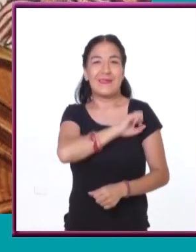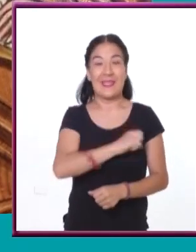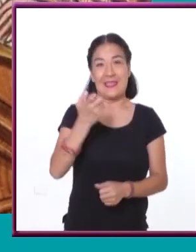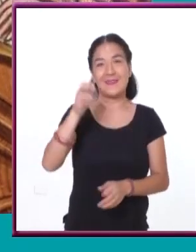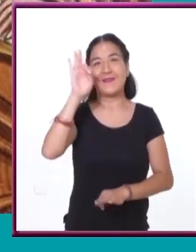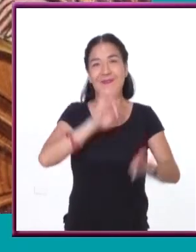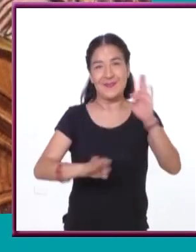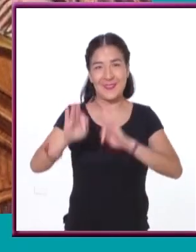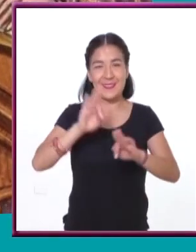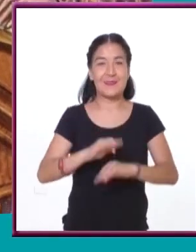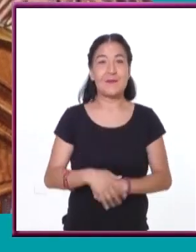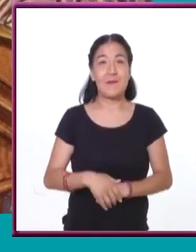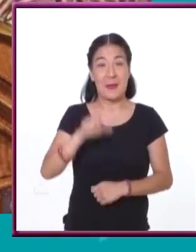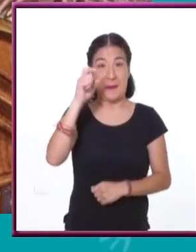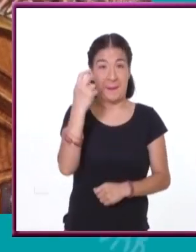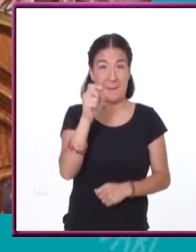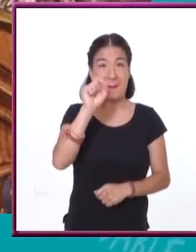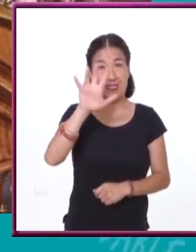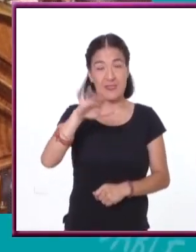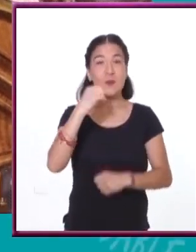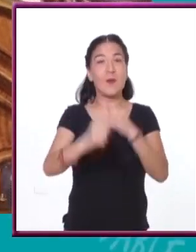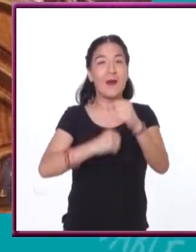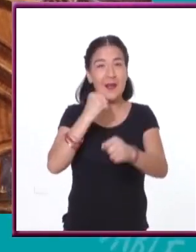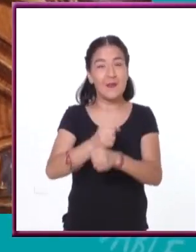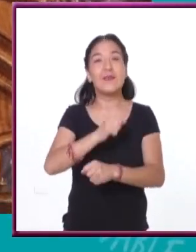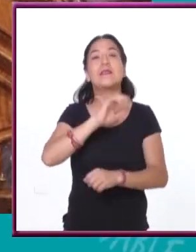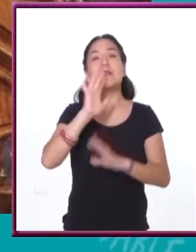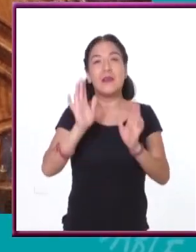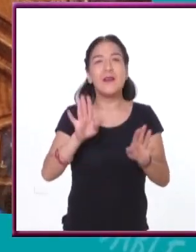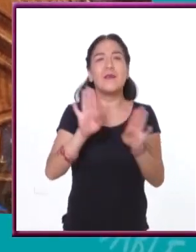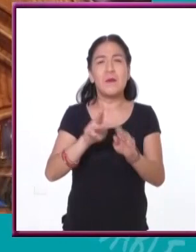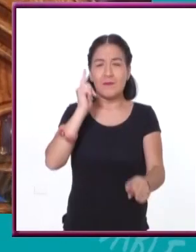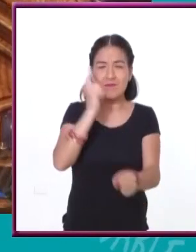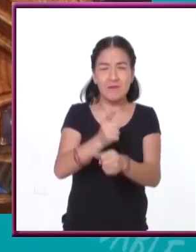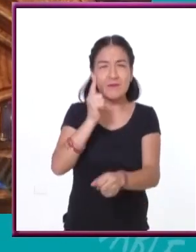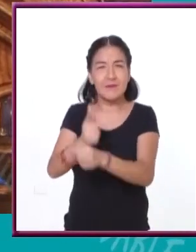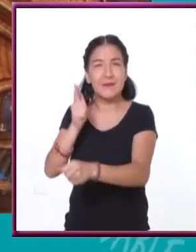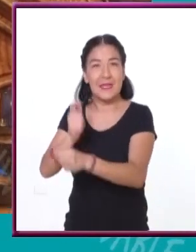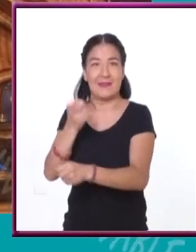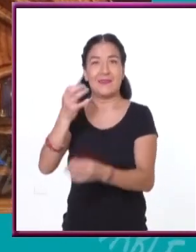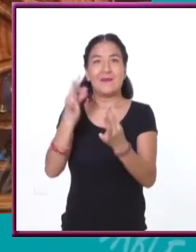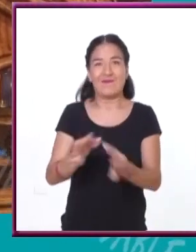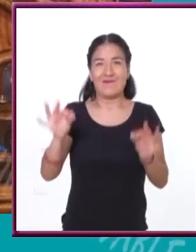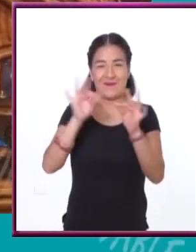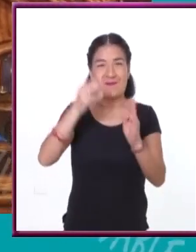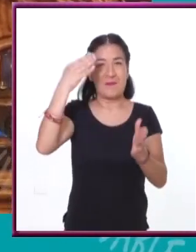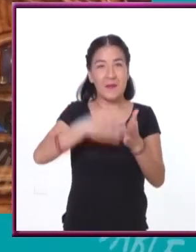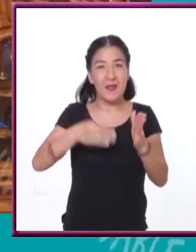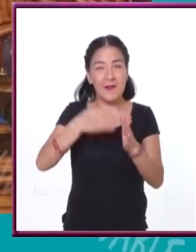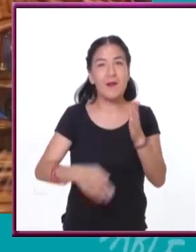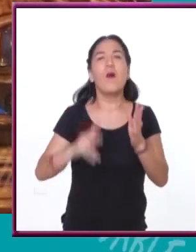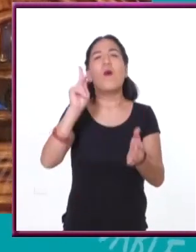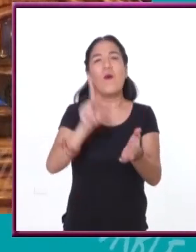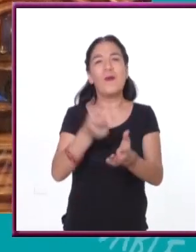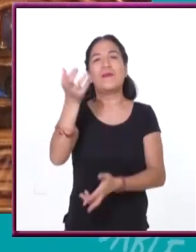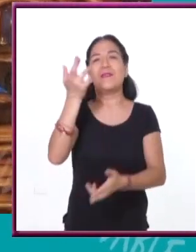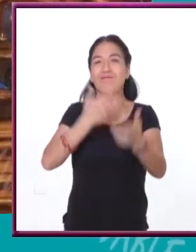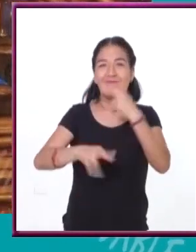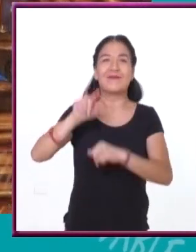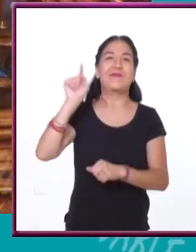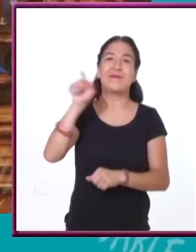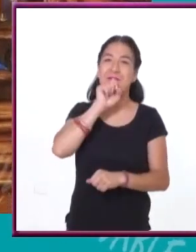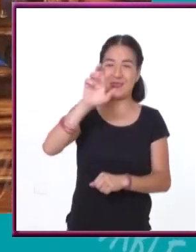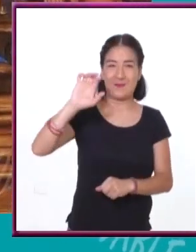la física. A los 25 años, ya con varios descubrimientos importantes en la mecánica, regresa a su